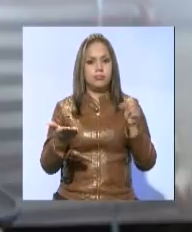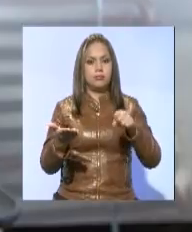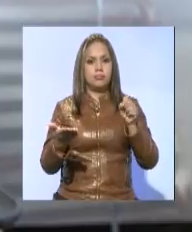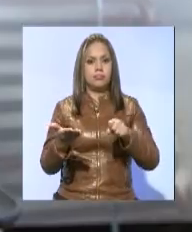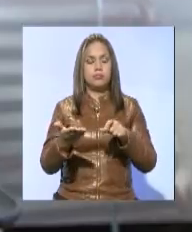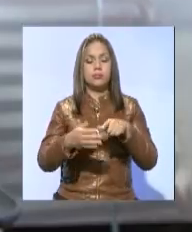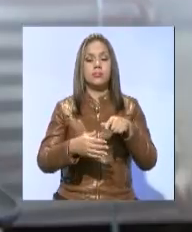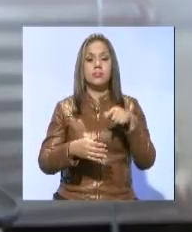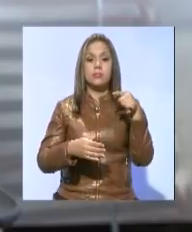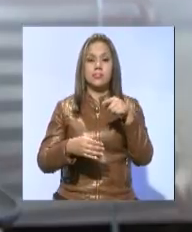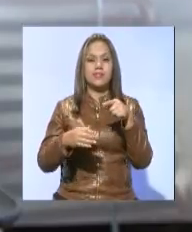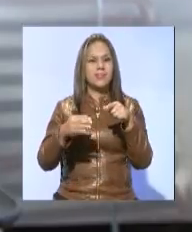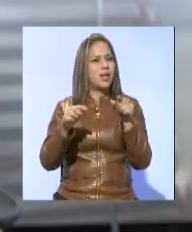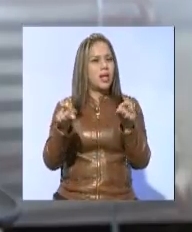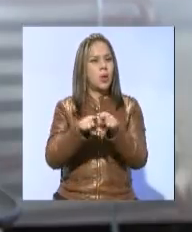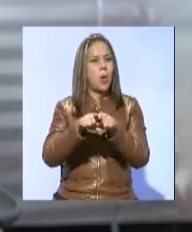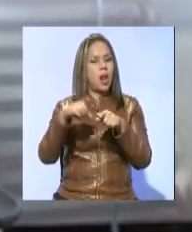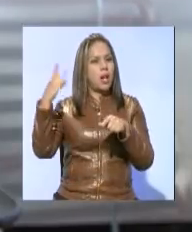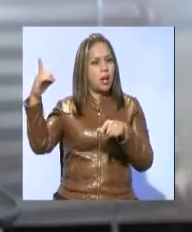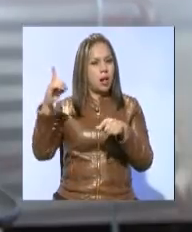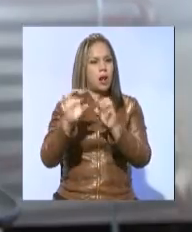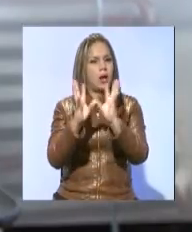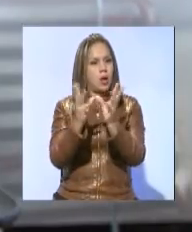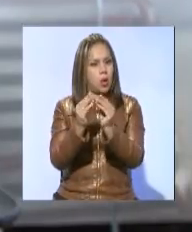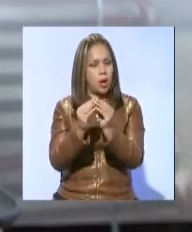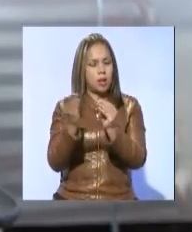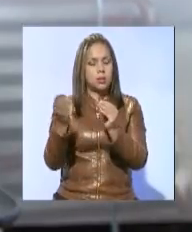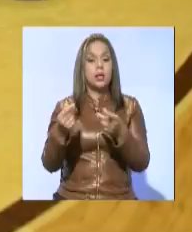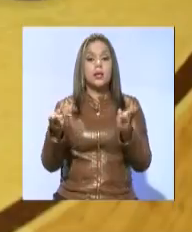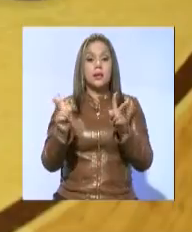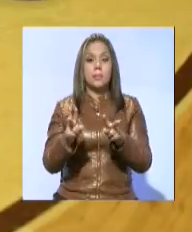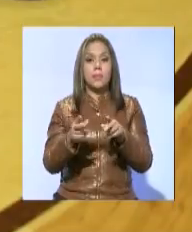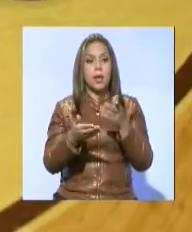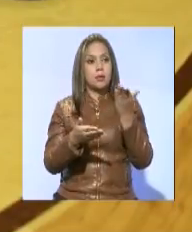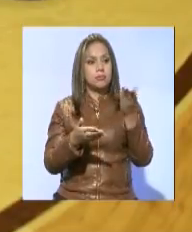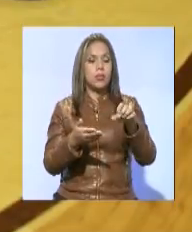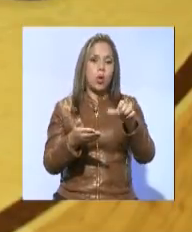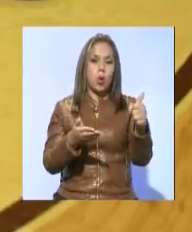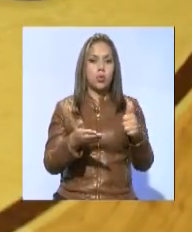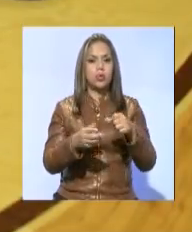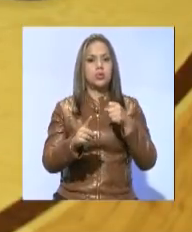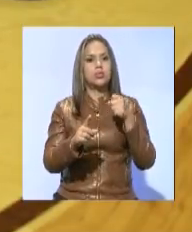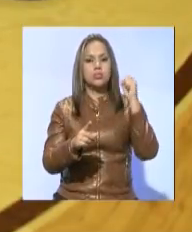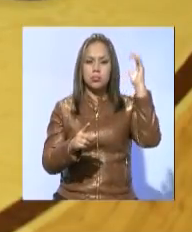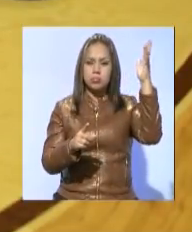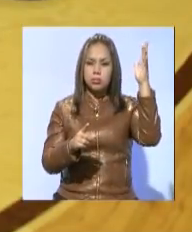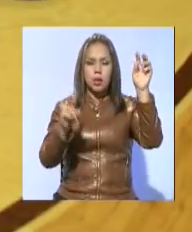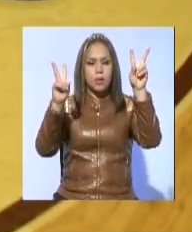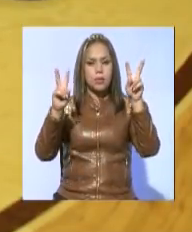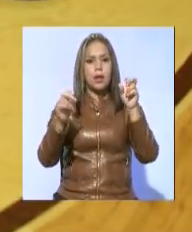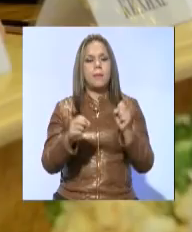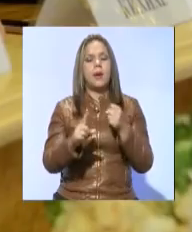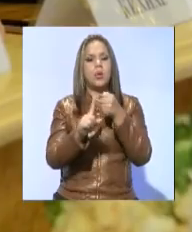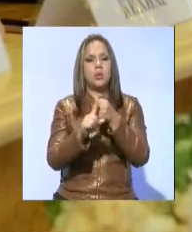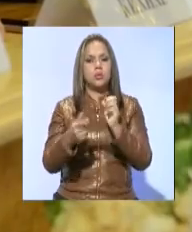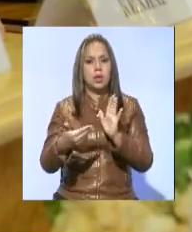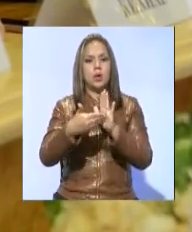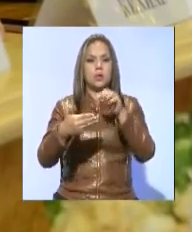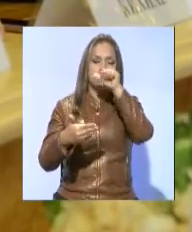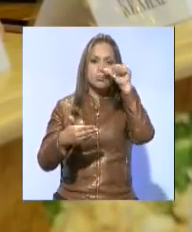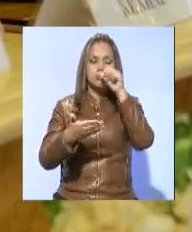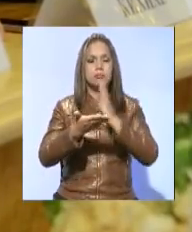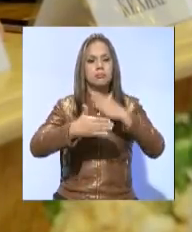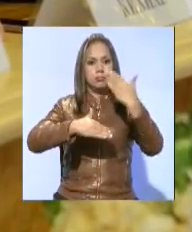Parlamento ruso, y la Organización de Naciones Unidas para el Combate a las Drogas. Agregó que en esta cita mundial se consiguió un logro